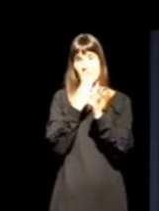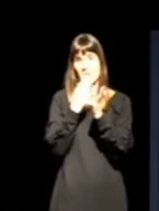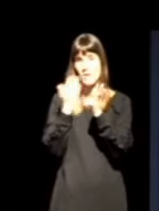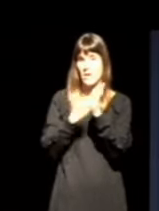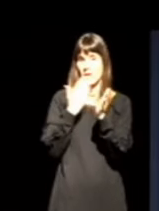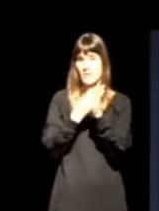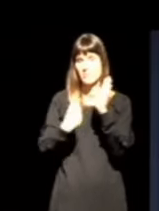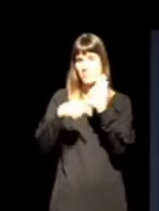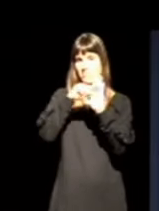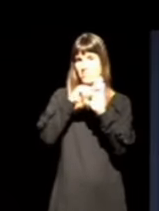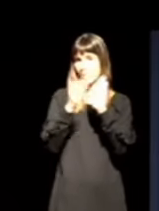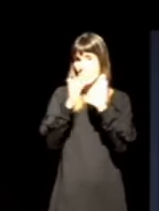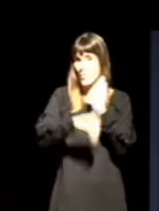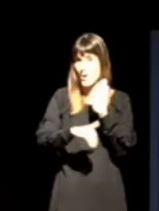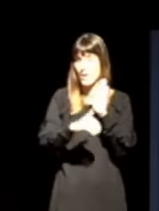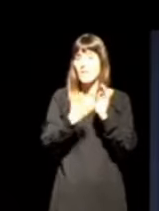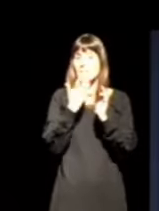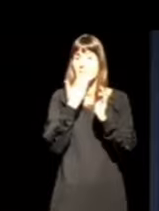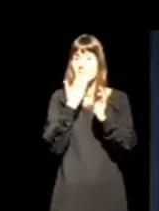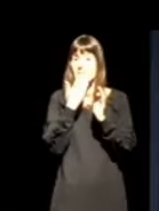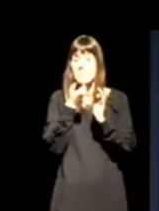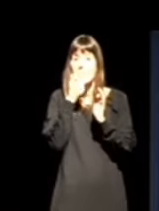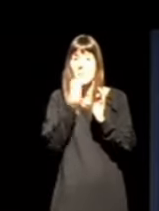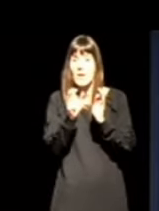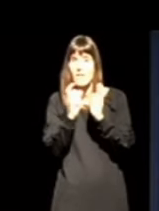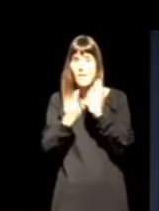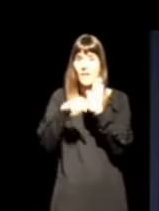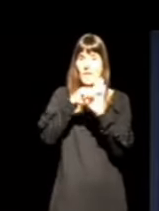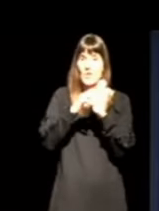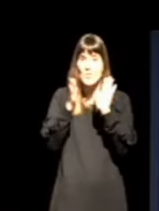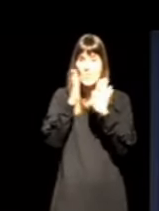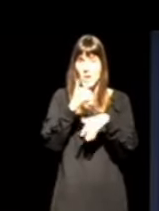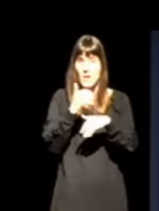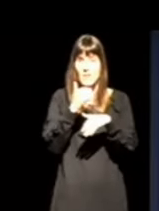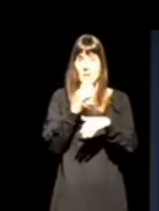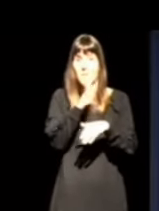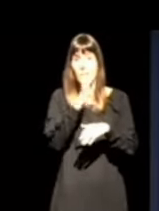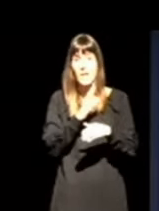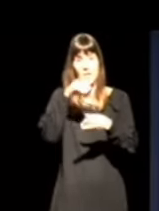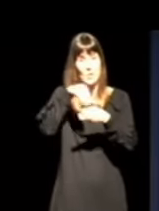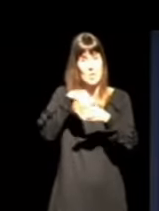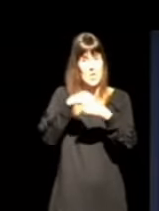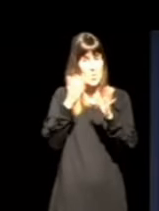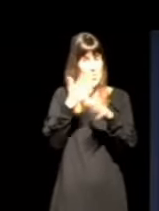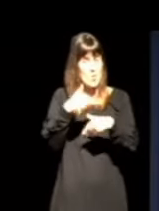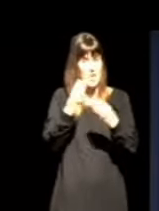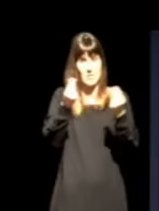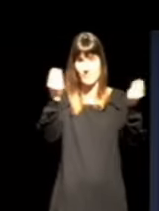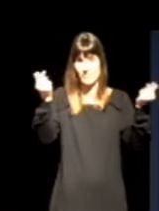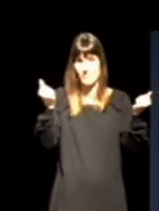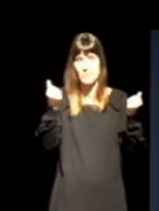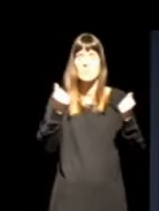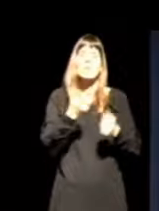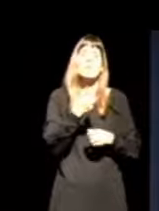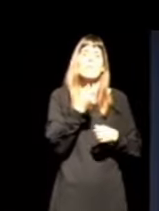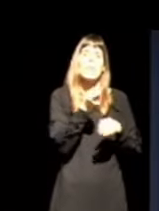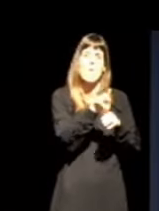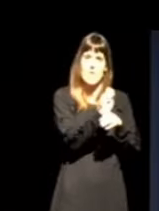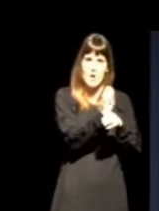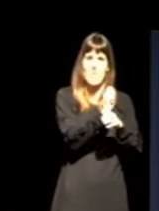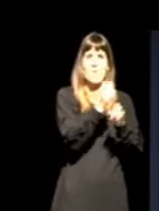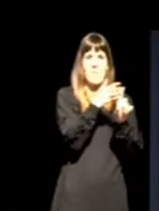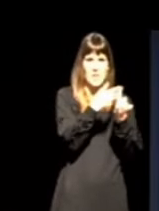no existe, lo que no se nombra, no tiene contenido. Existe el maltratar y existe la